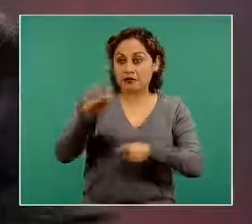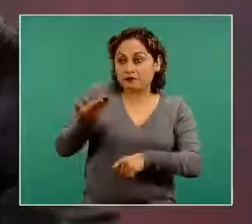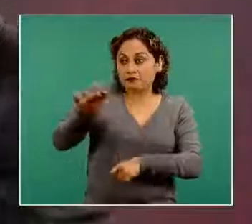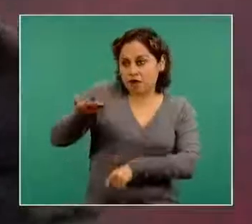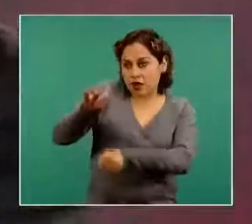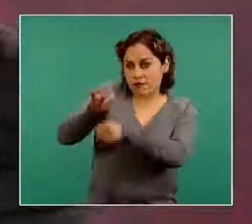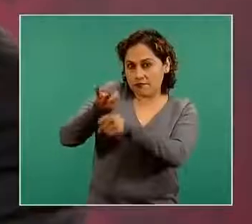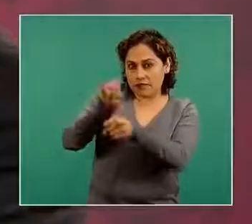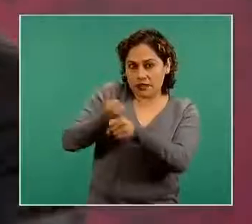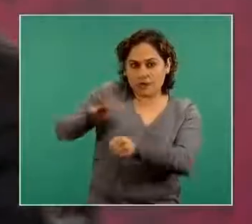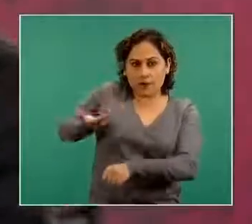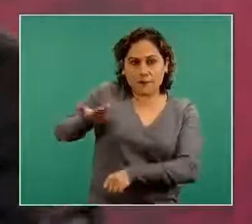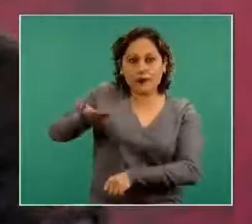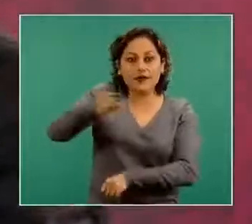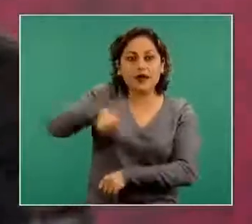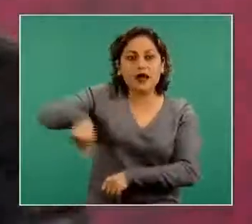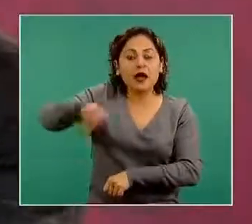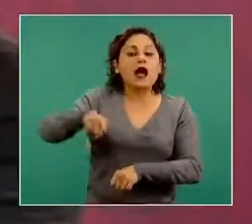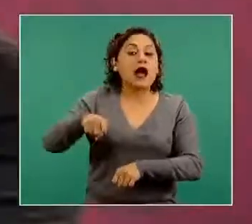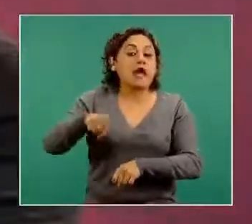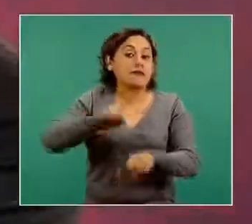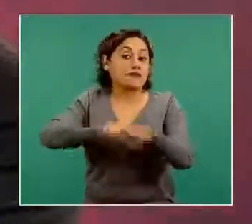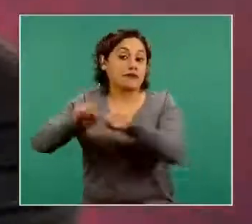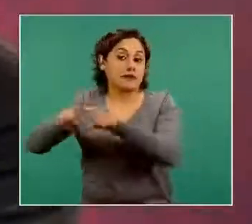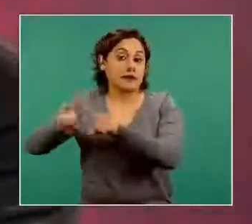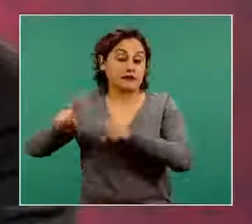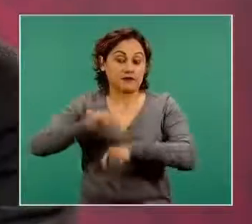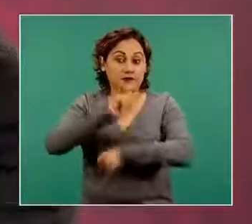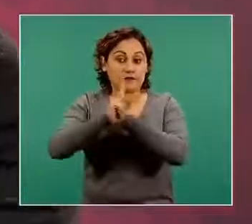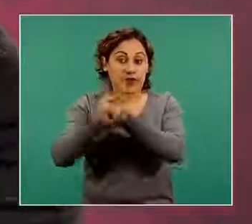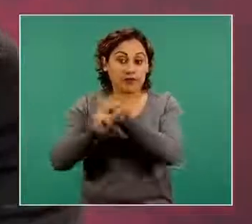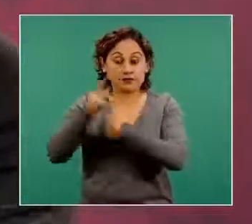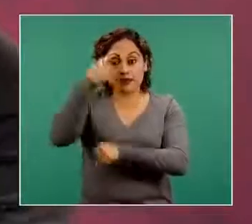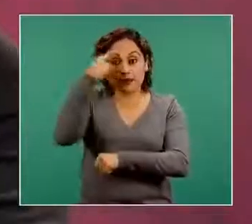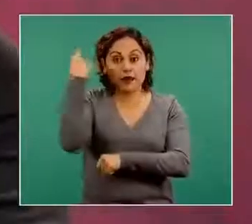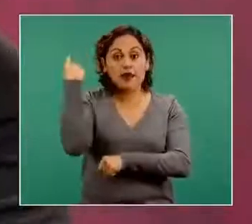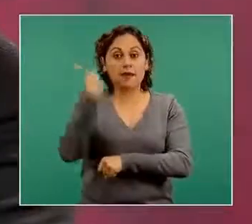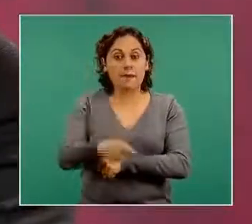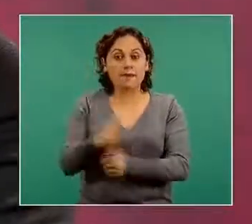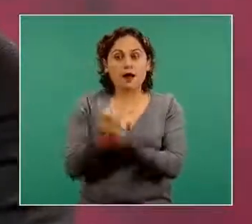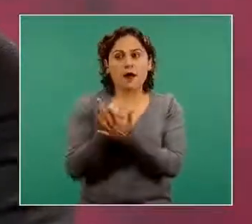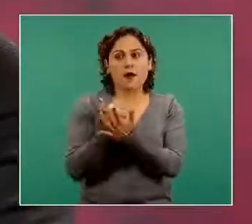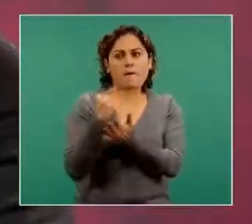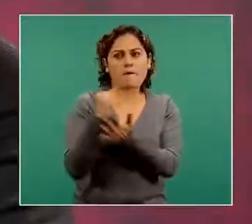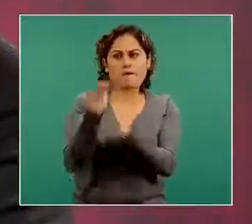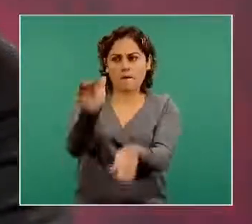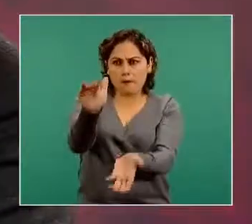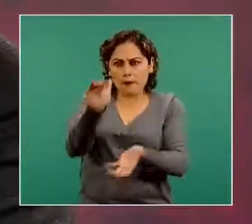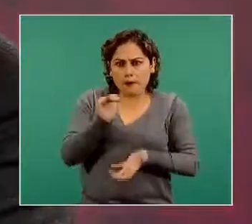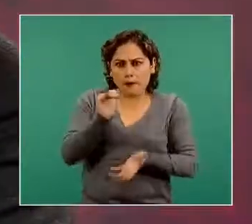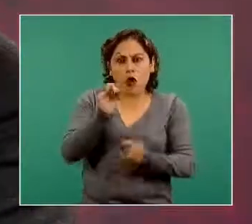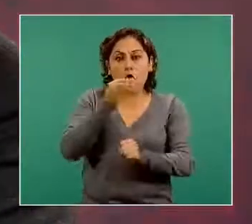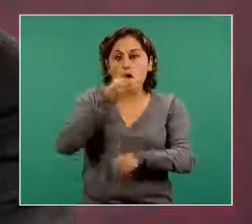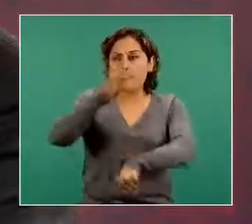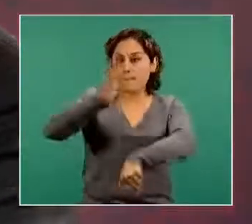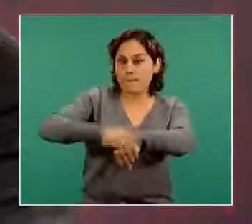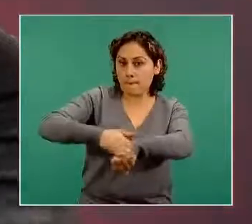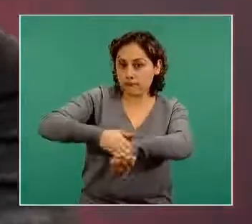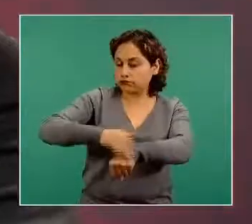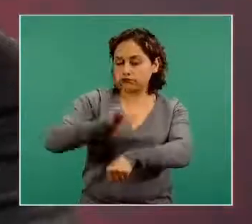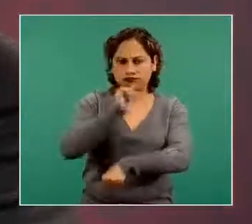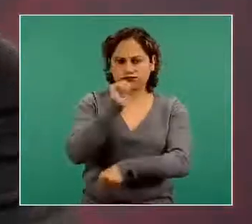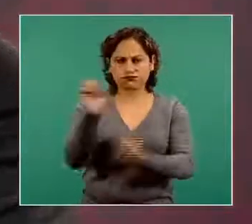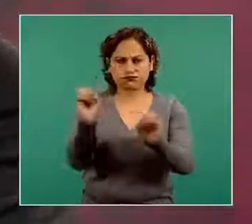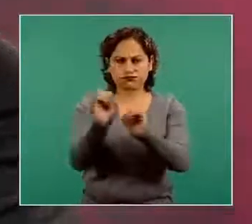faciliten a través de no tener una exigencia extrema o hacer un pronunciamiento de disposición que se